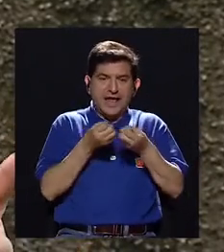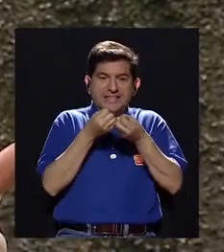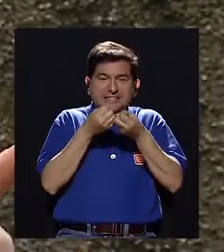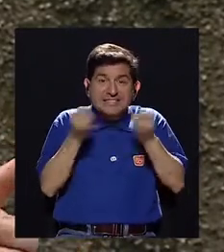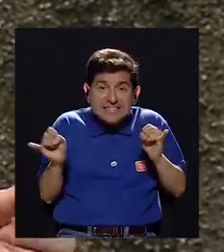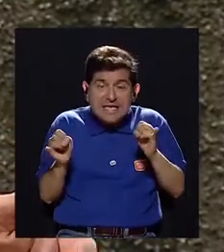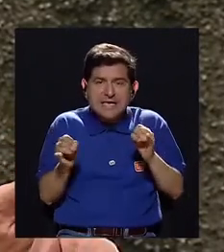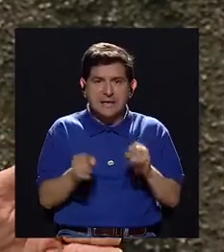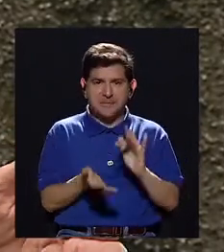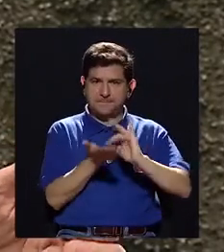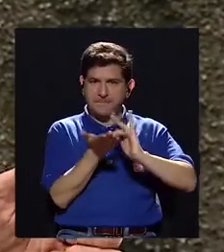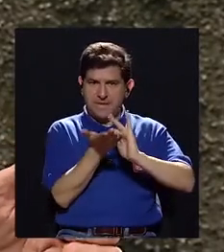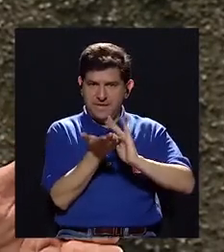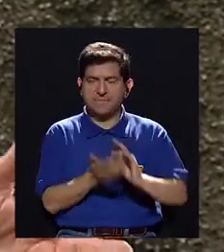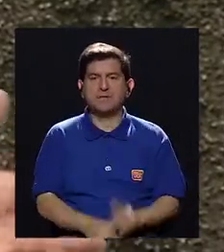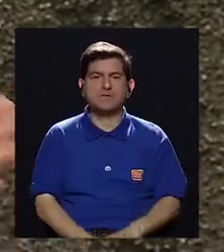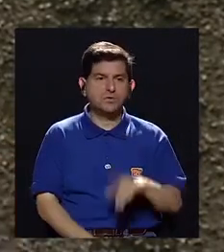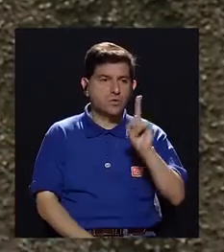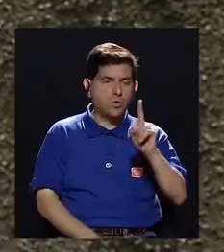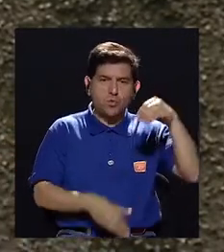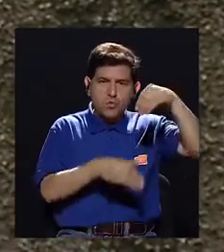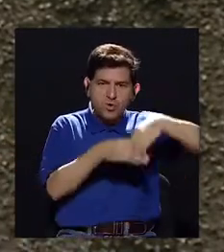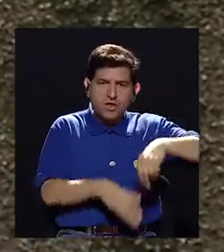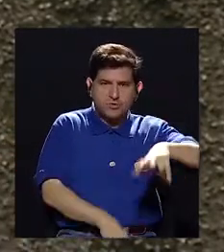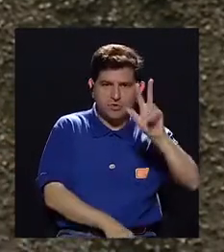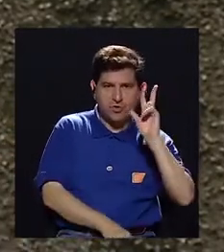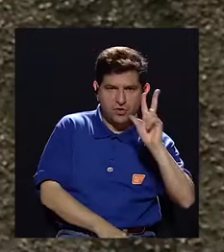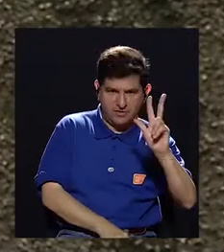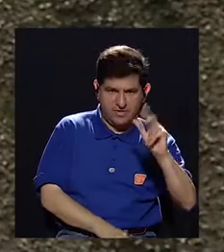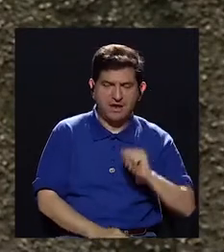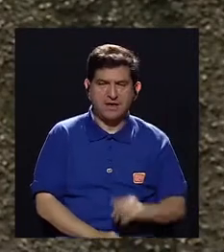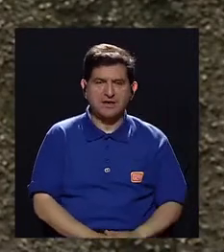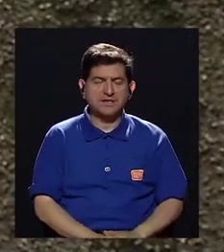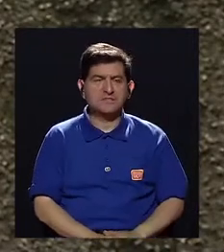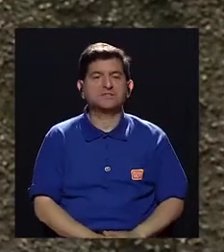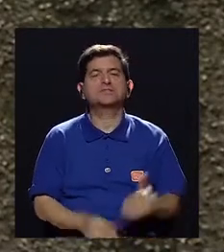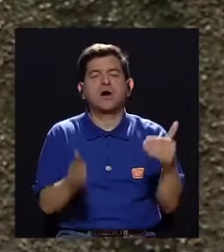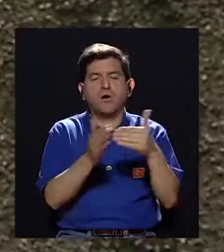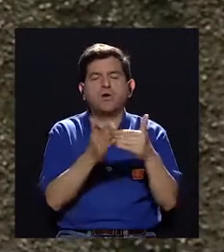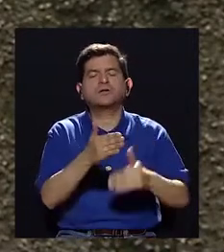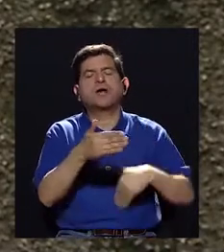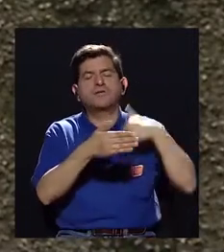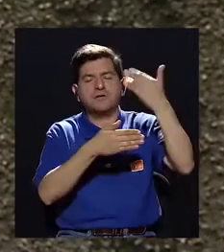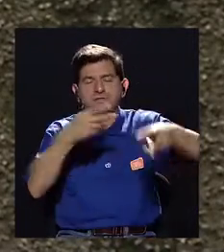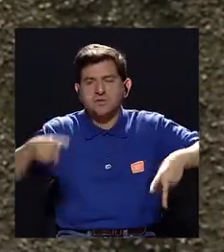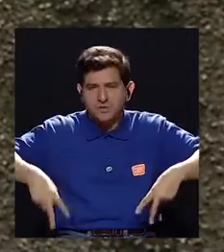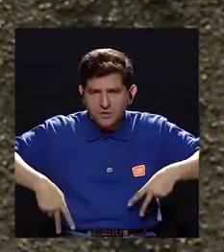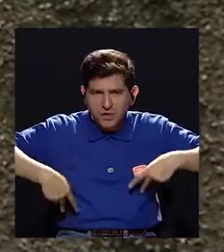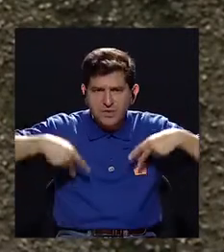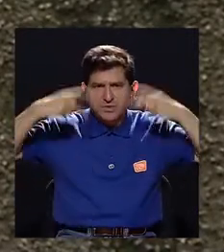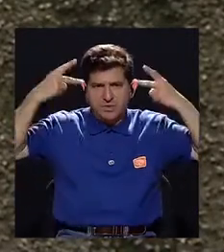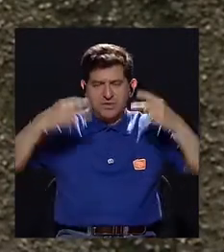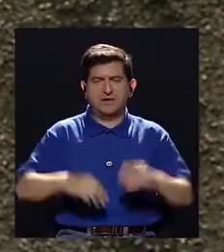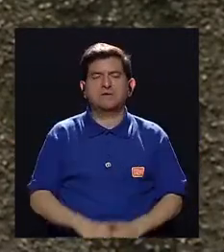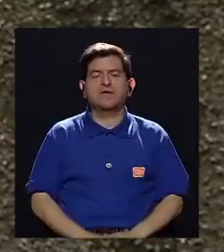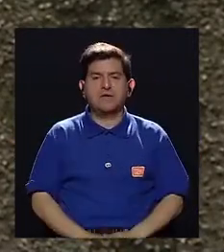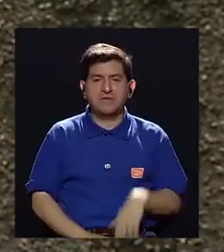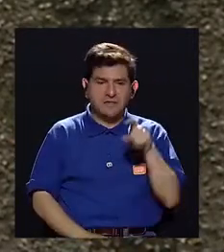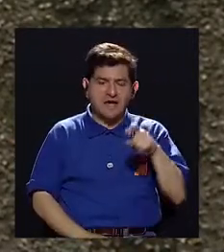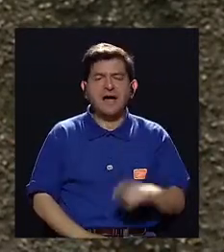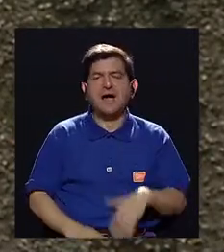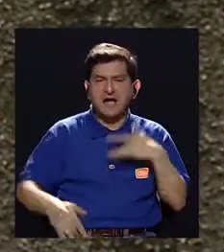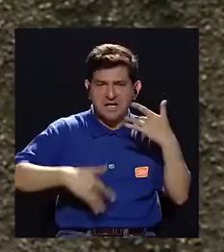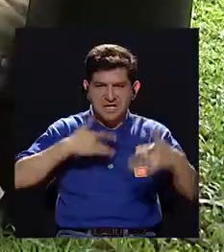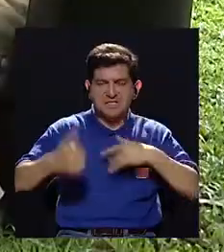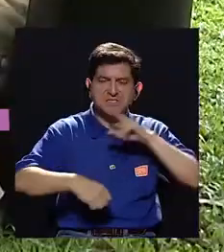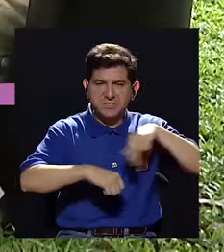sin medicamentos, uno de cada tres entra de nuevo en algún momento de su vida con un